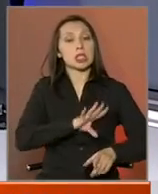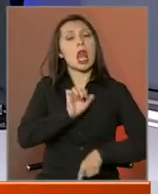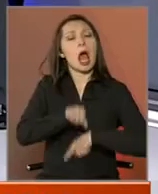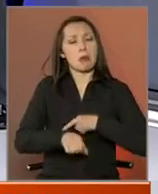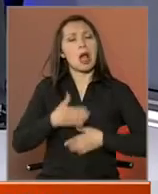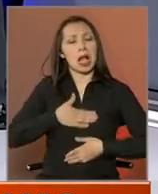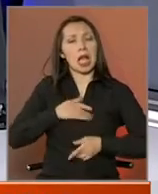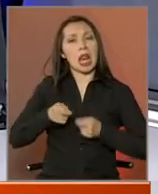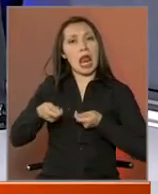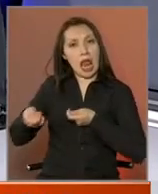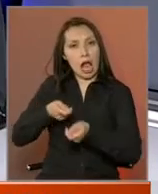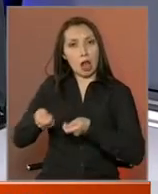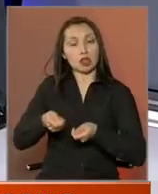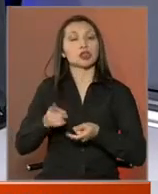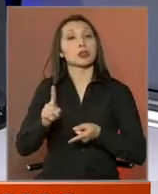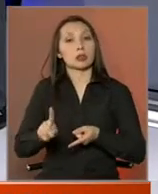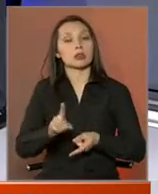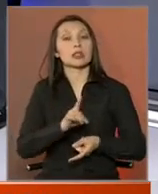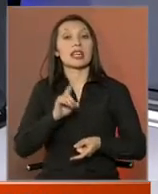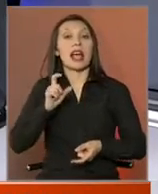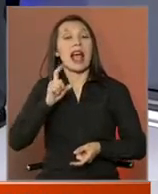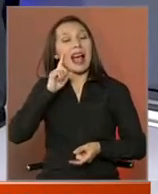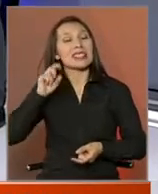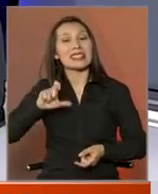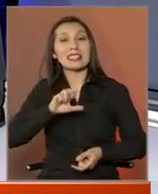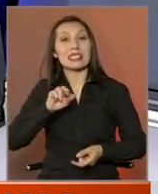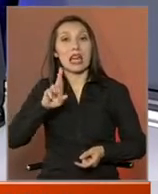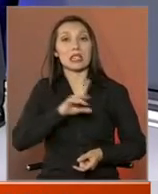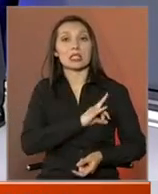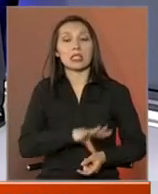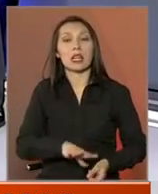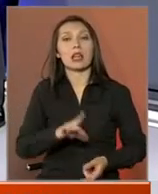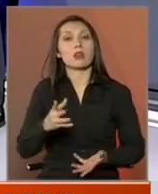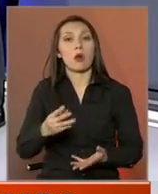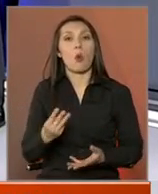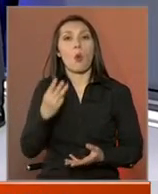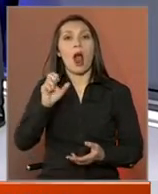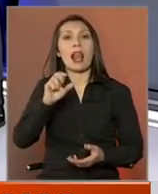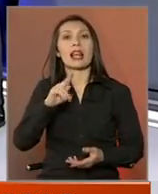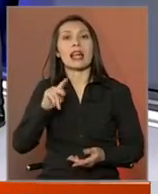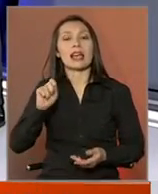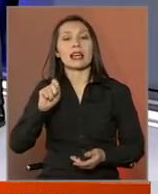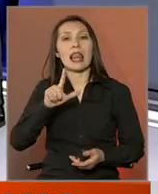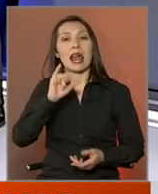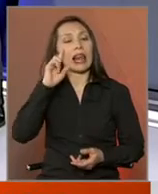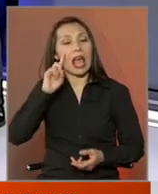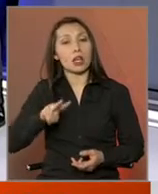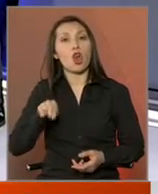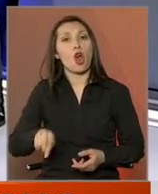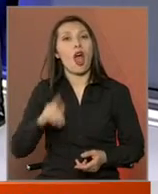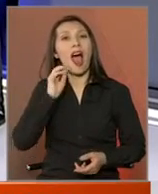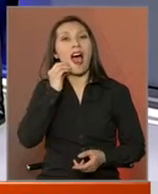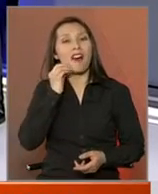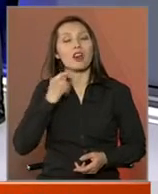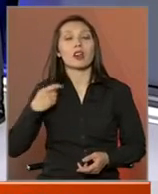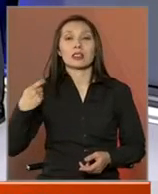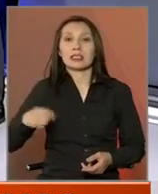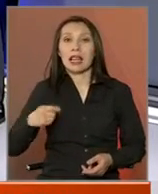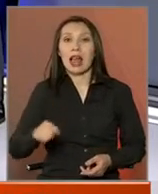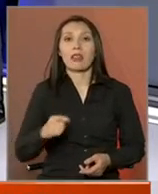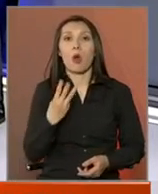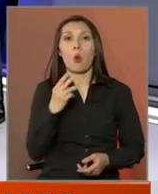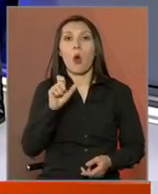negociar. Se alude al canciller chileno de la época, Horacio Walker Larraín, abuelo de los hoy senadores Ignacio y Patricio